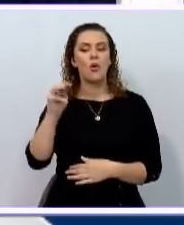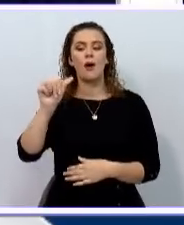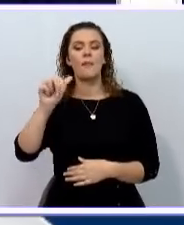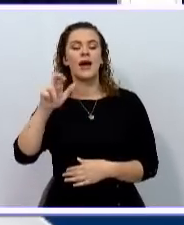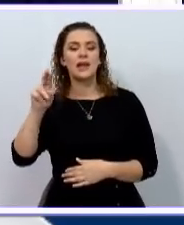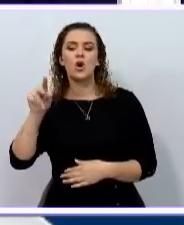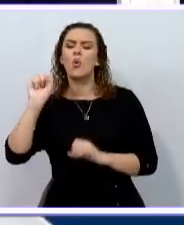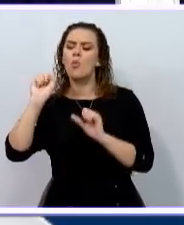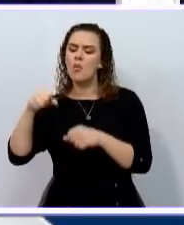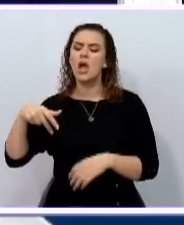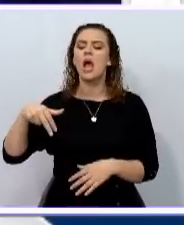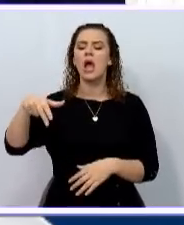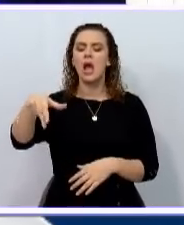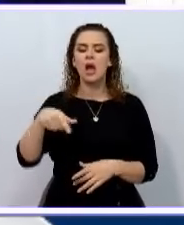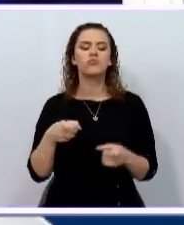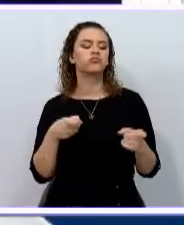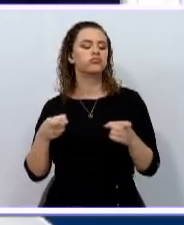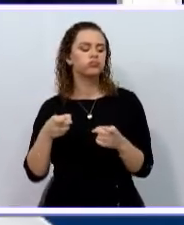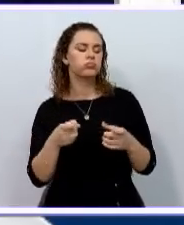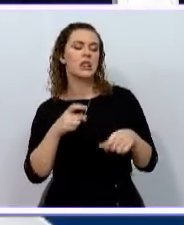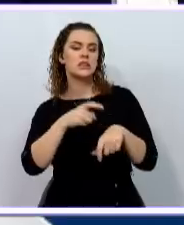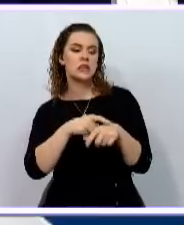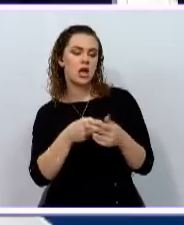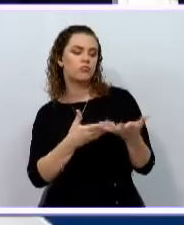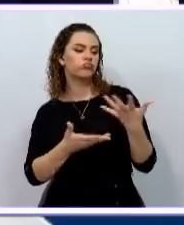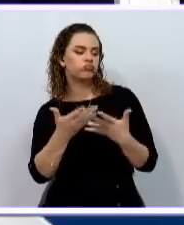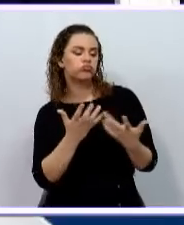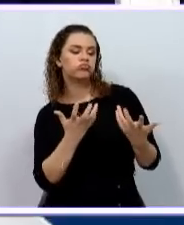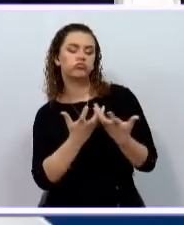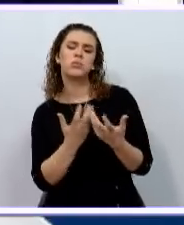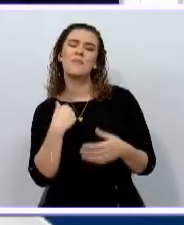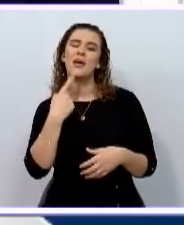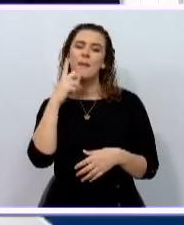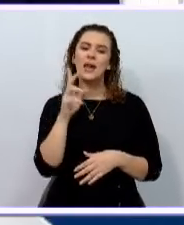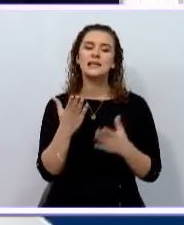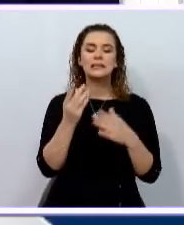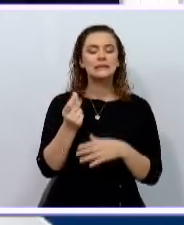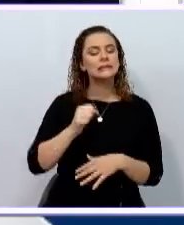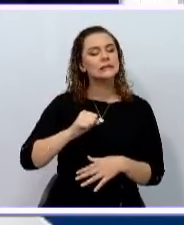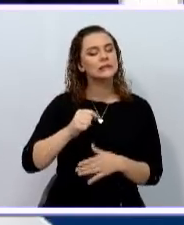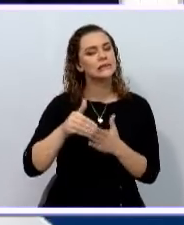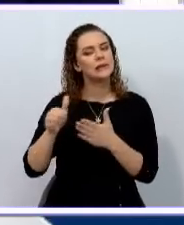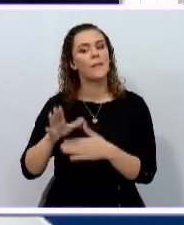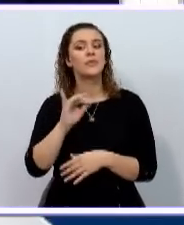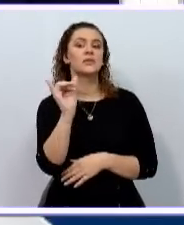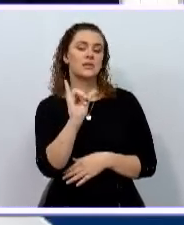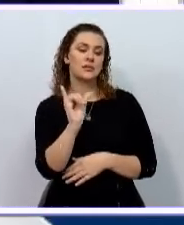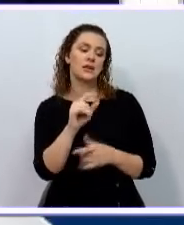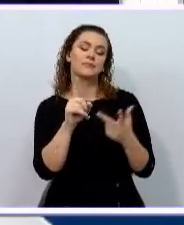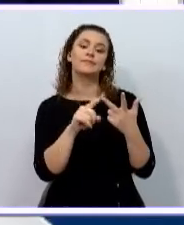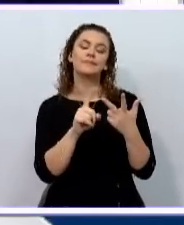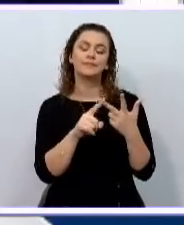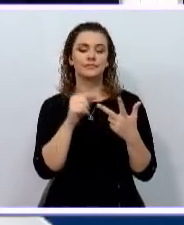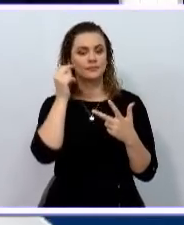puede estar caminando que te va a manejar y los tiempos entornos momentos entonces me parece que tal vez apresura y después también está el factor